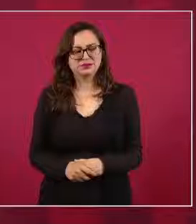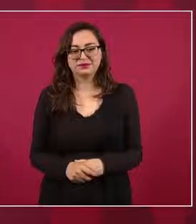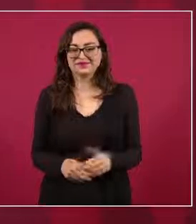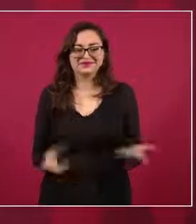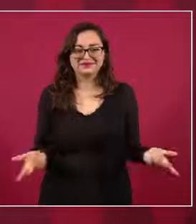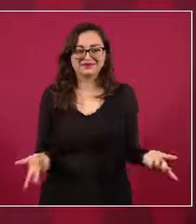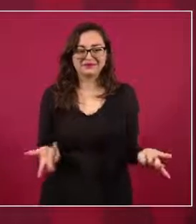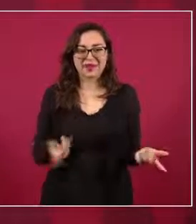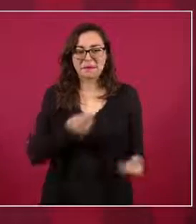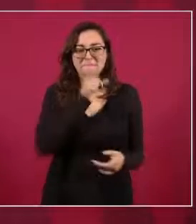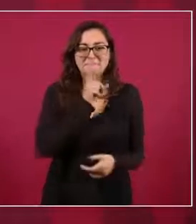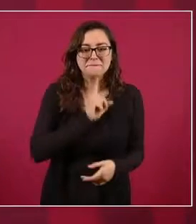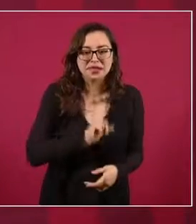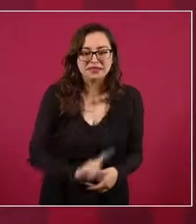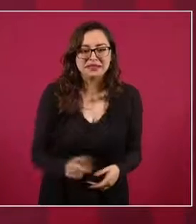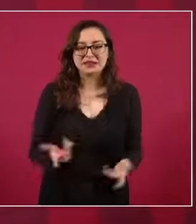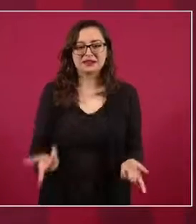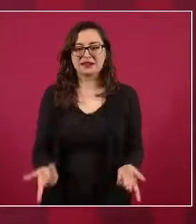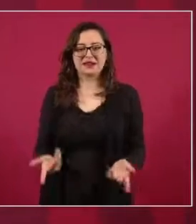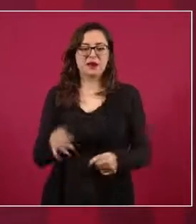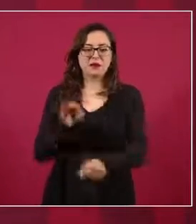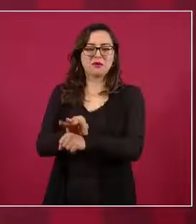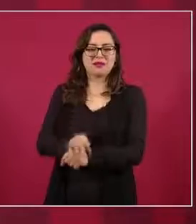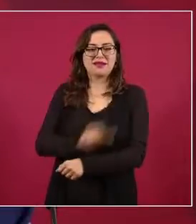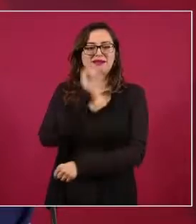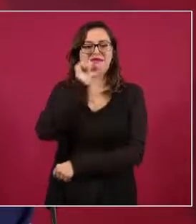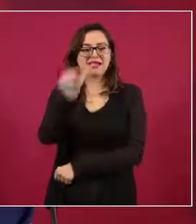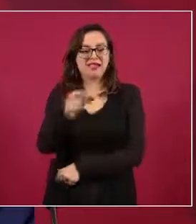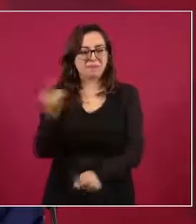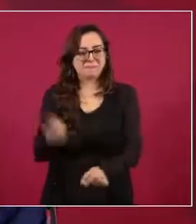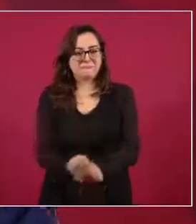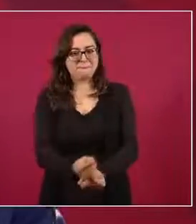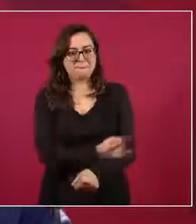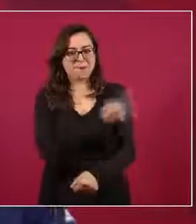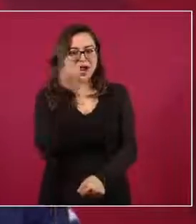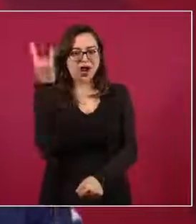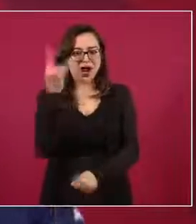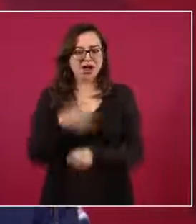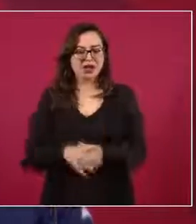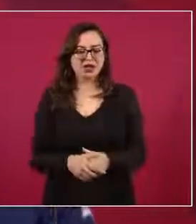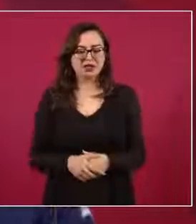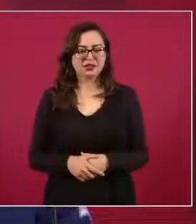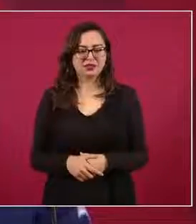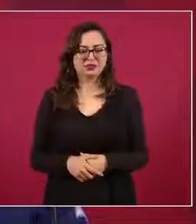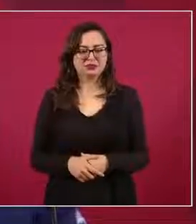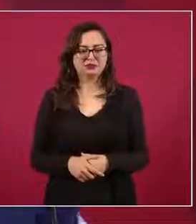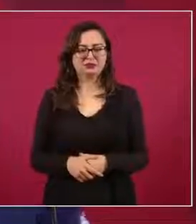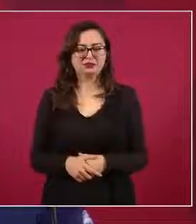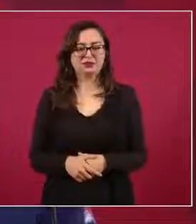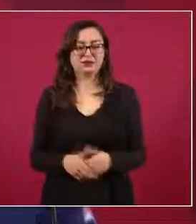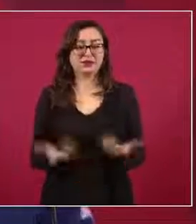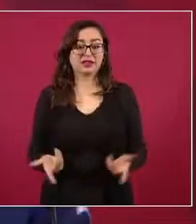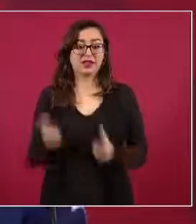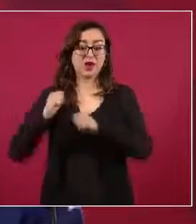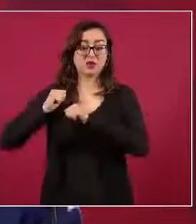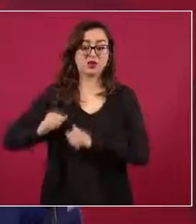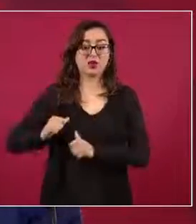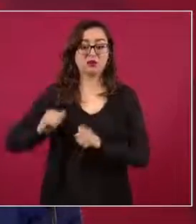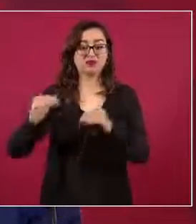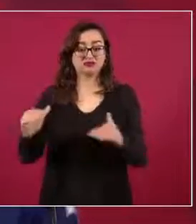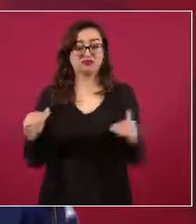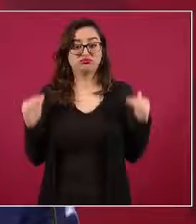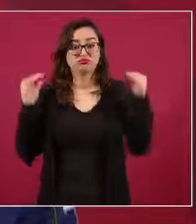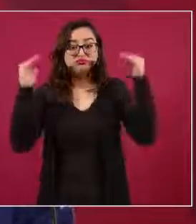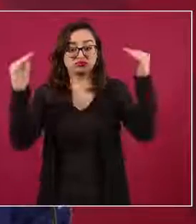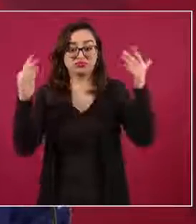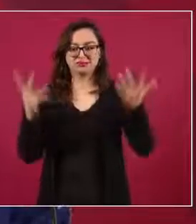Pues no había protección. Y si nos vamos arriba, pues